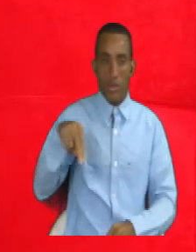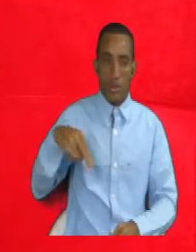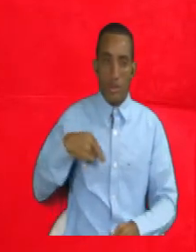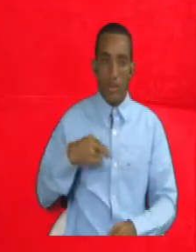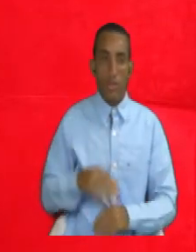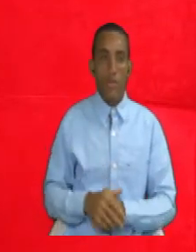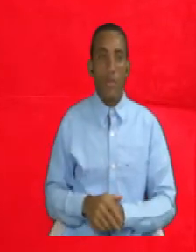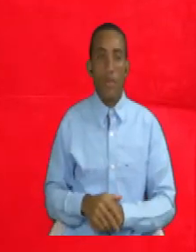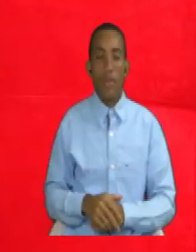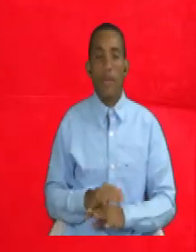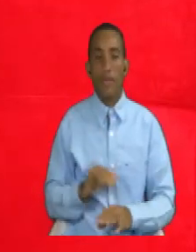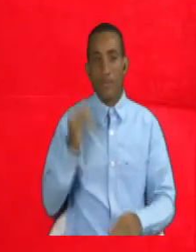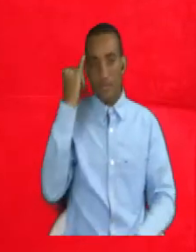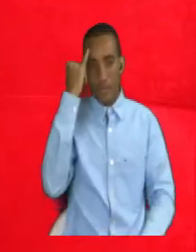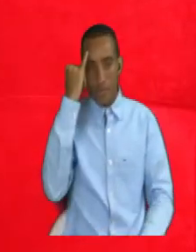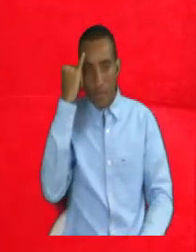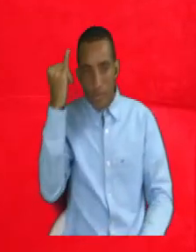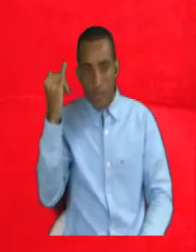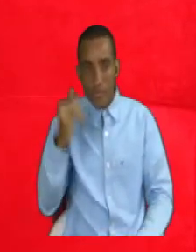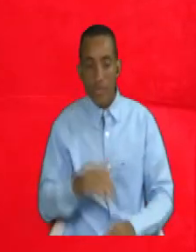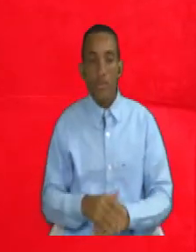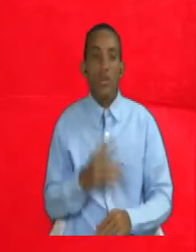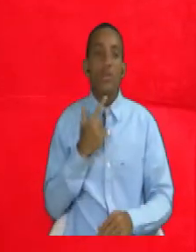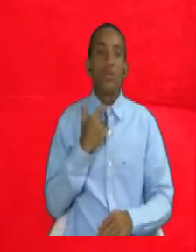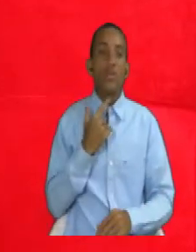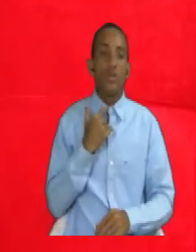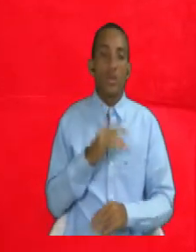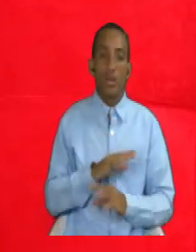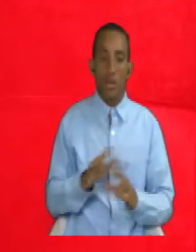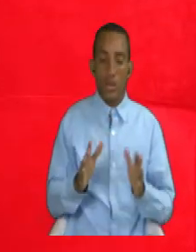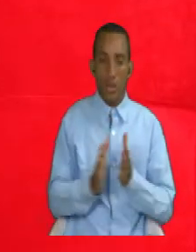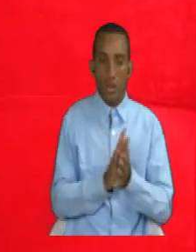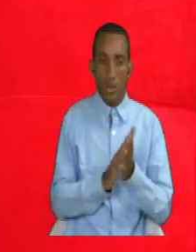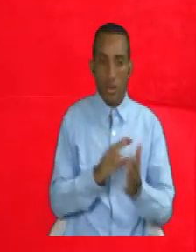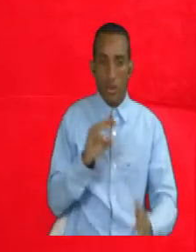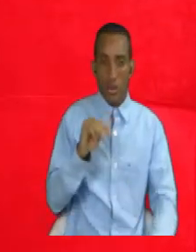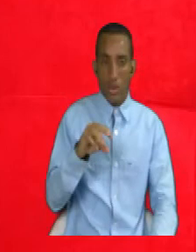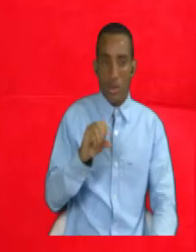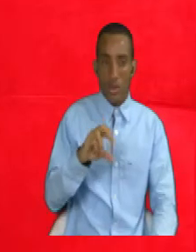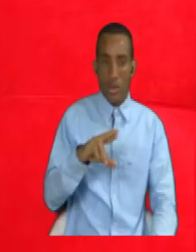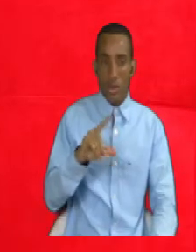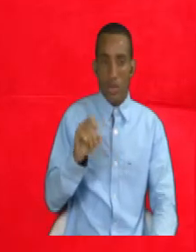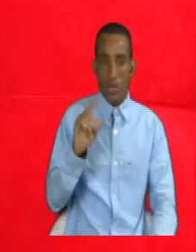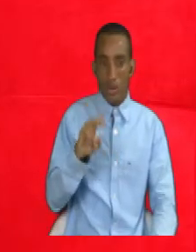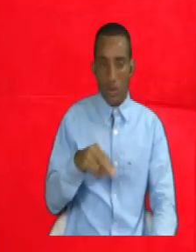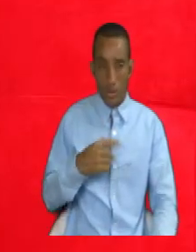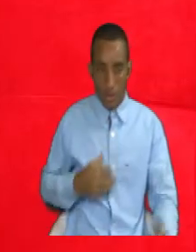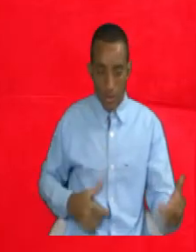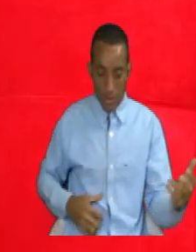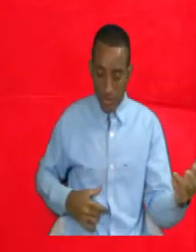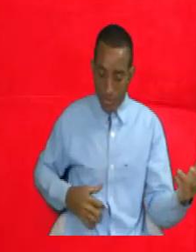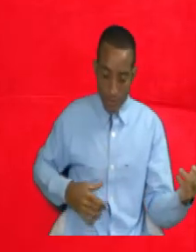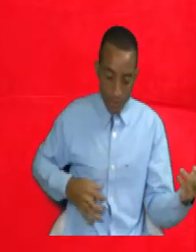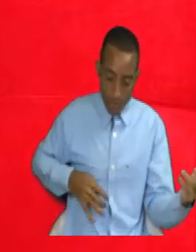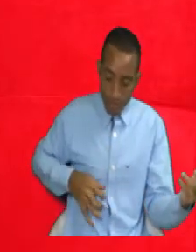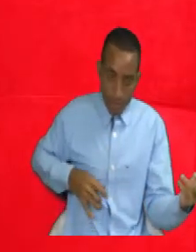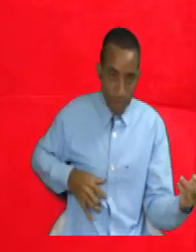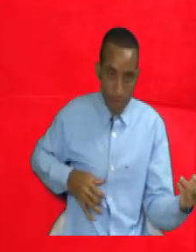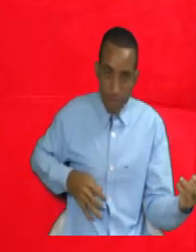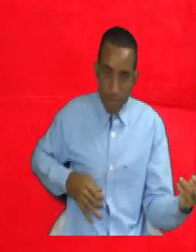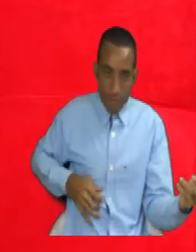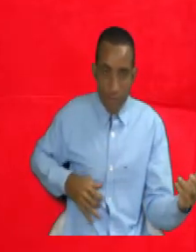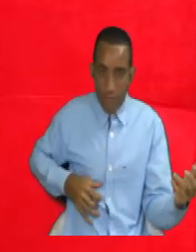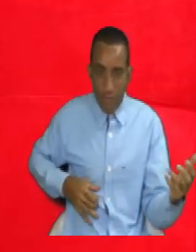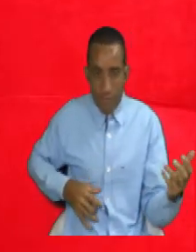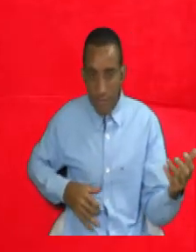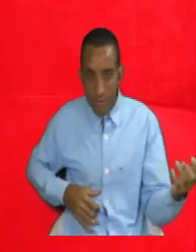nos salió esa idea, nos gustó, la empezamos a trabajar, Marlon compuso la canción, yo llevé la guitarra, empezamos a trabajarle como a la